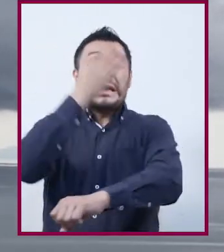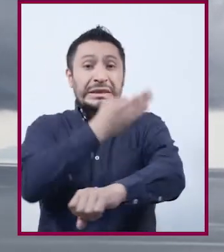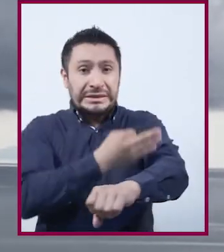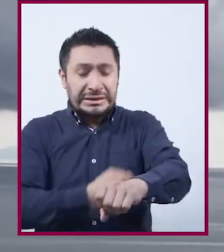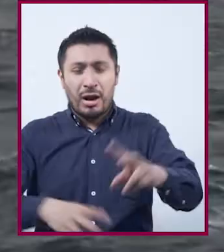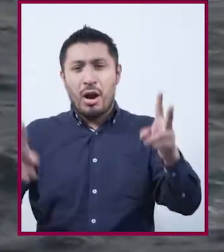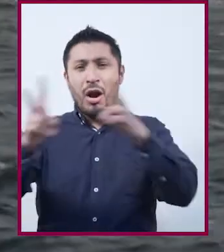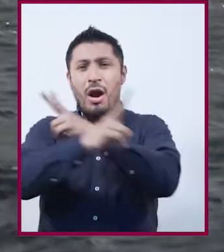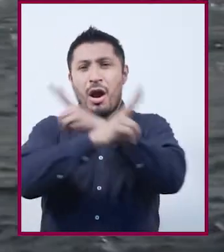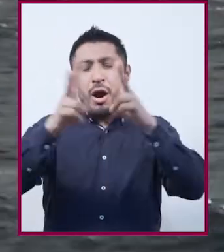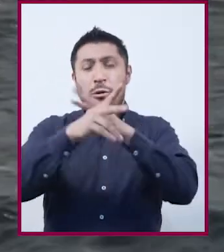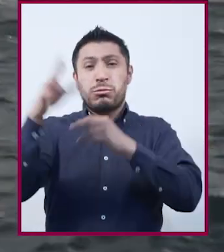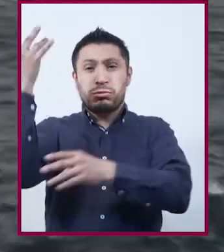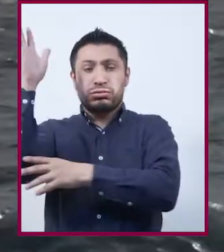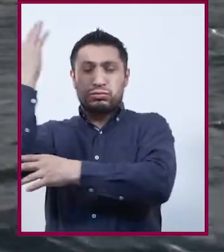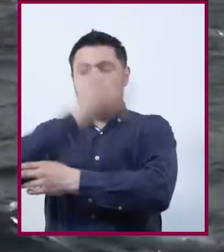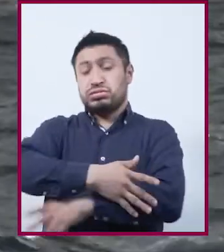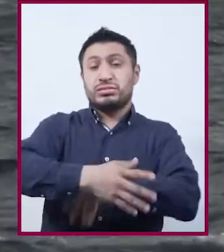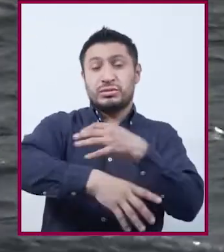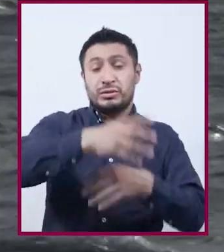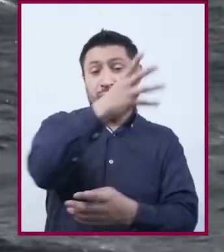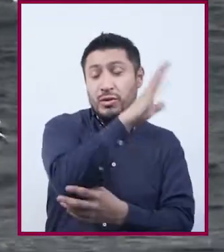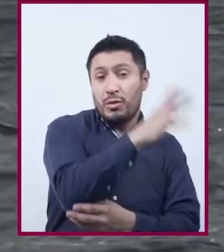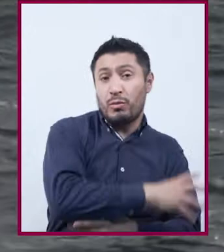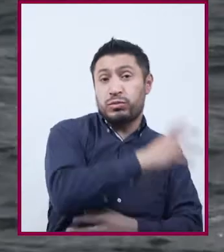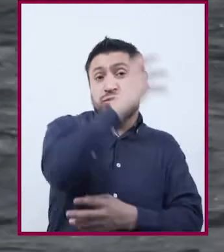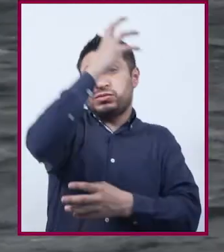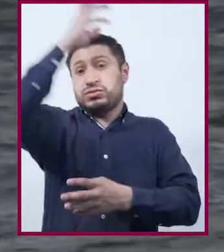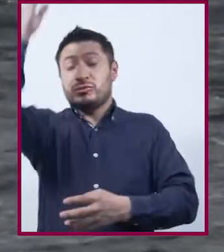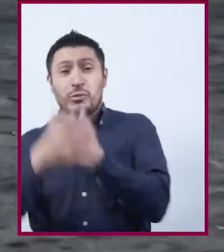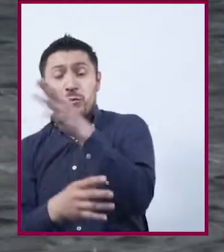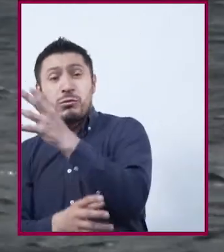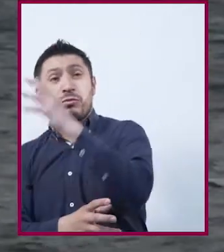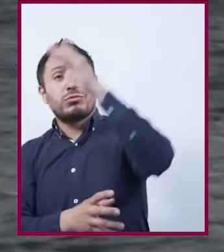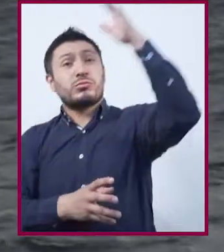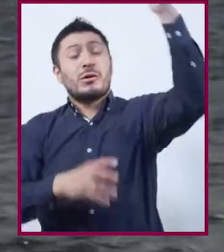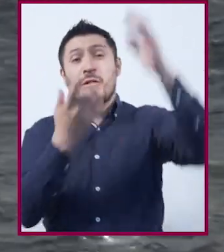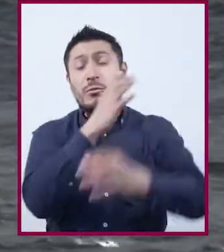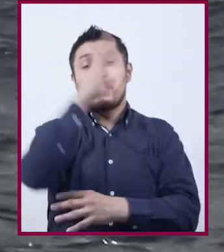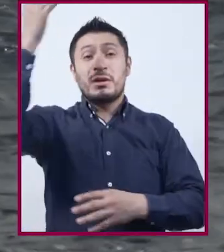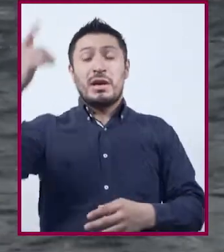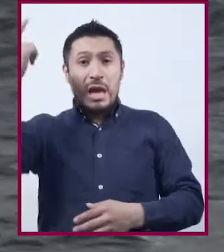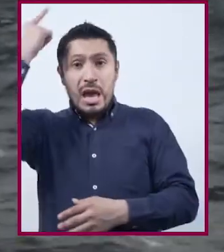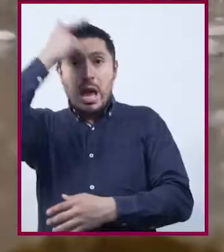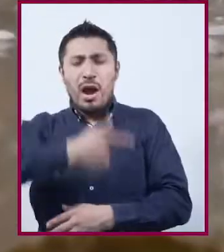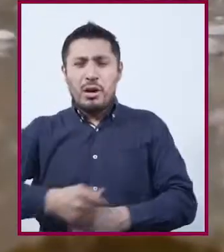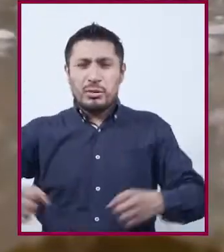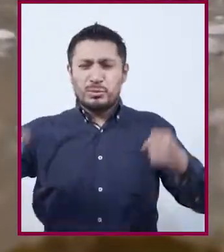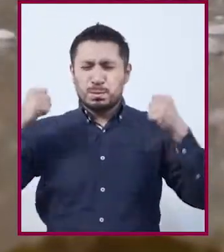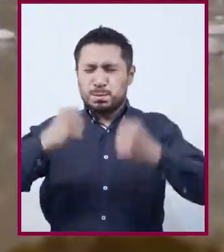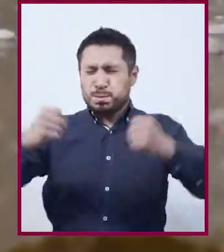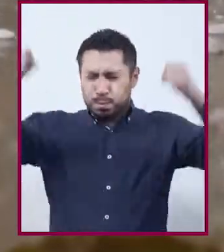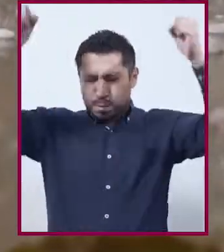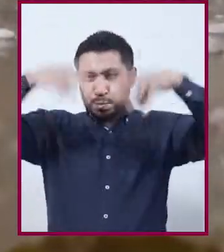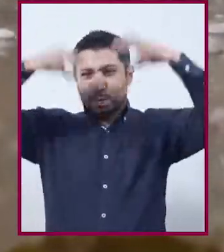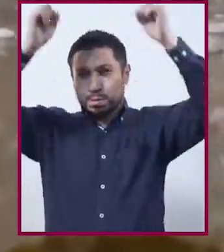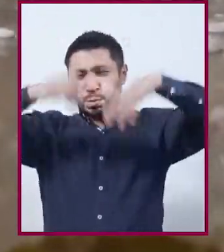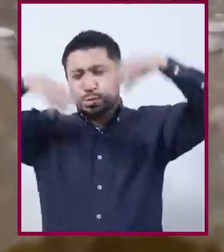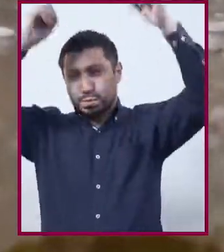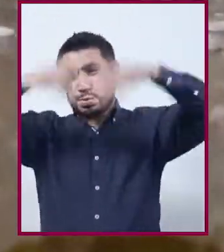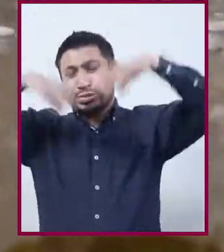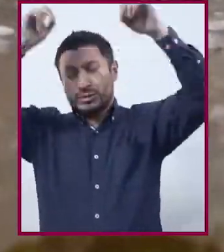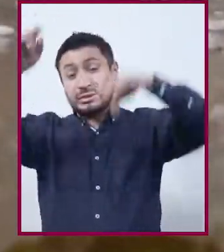furioso. Por la tarde, el viento desprendió árboles de la tierra y ya por la noche comenzó a caer una violenta